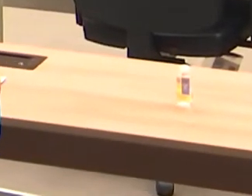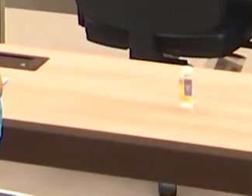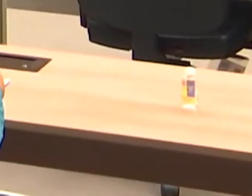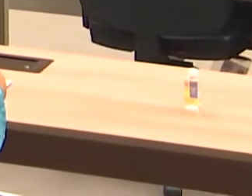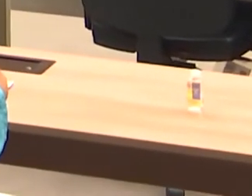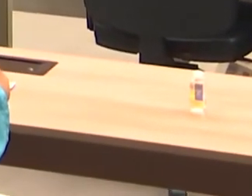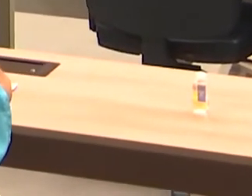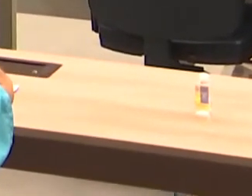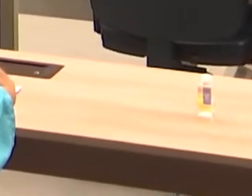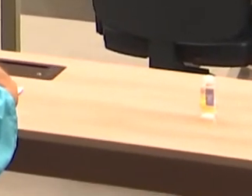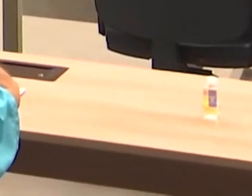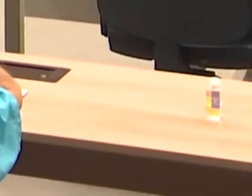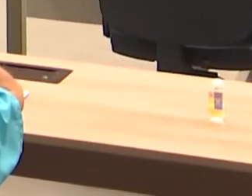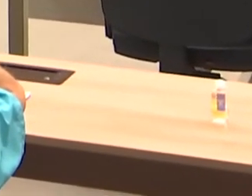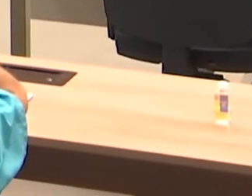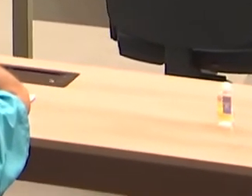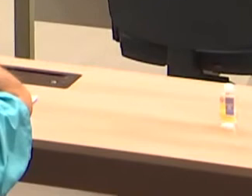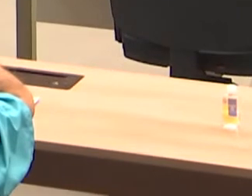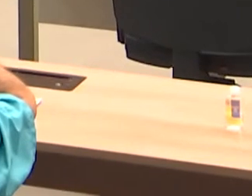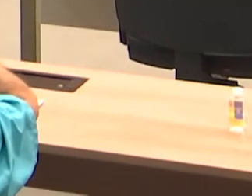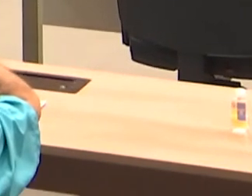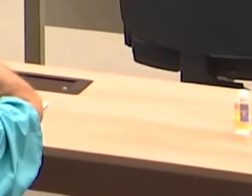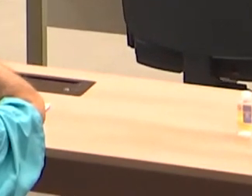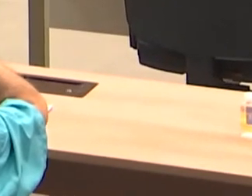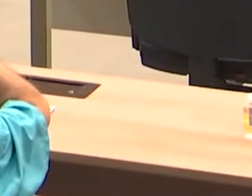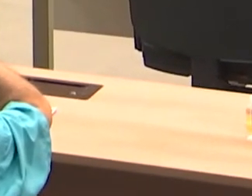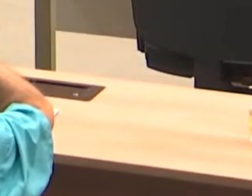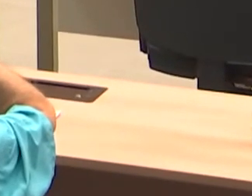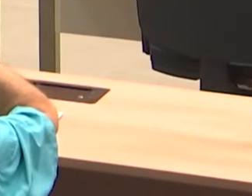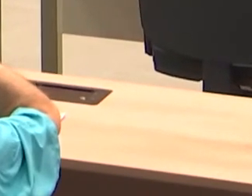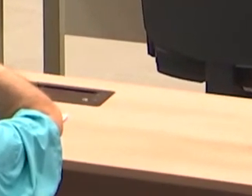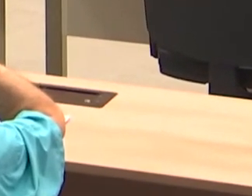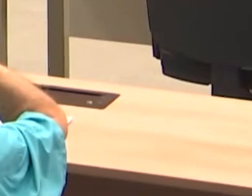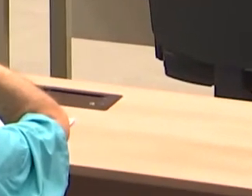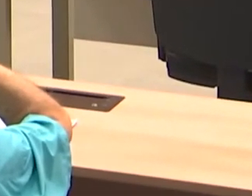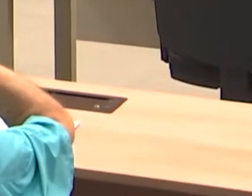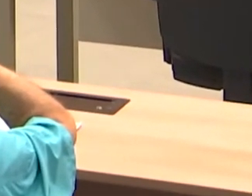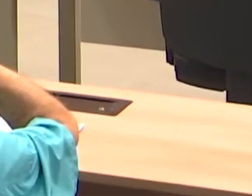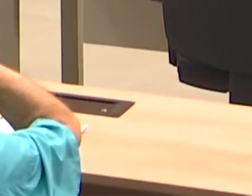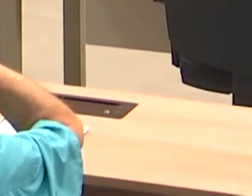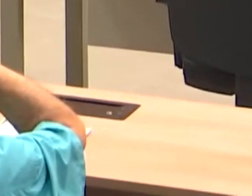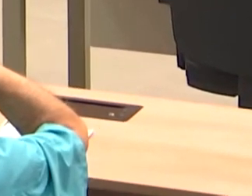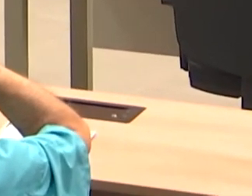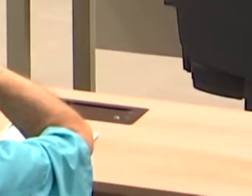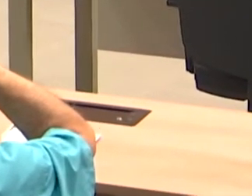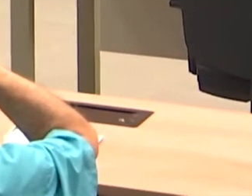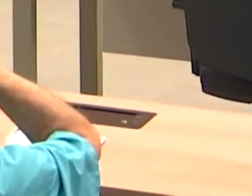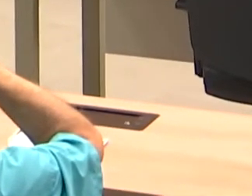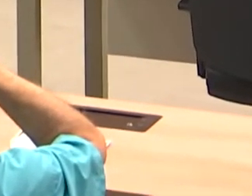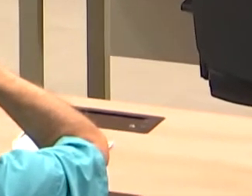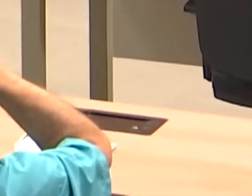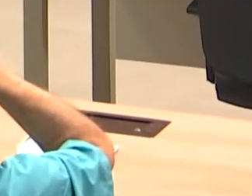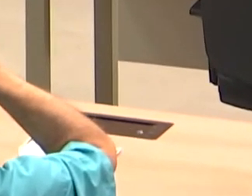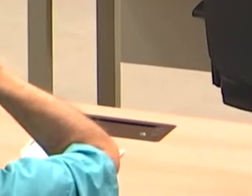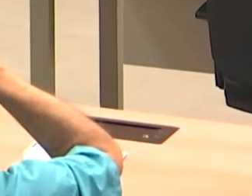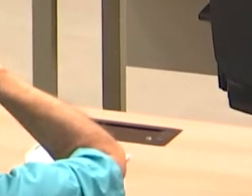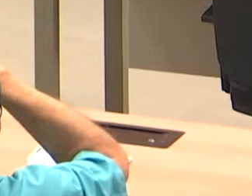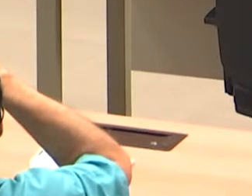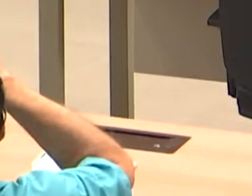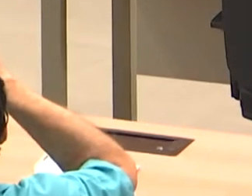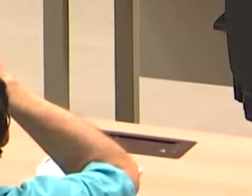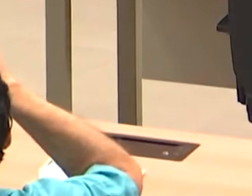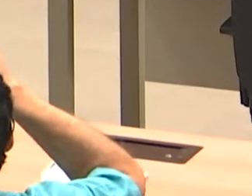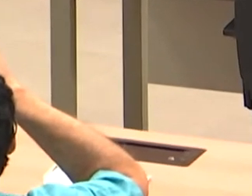que la guerra pronto se acabará, que el mundo en fin reinará la paz, que